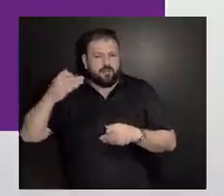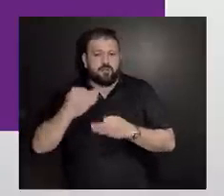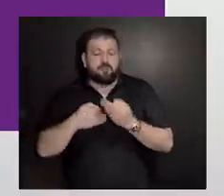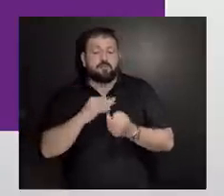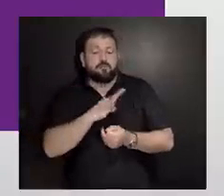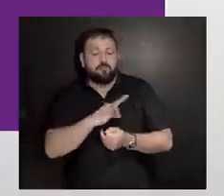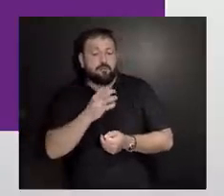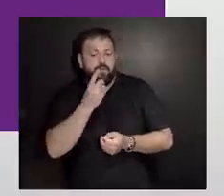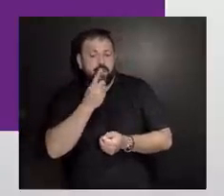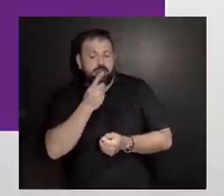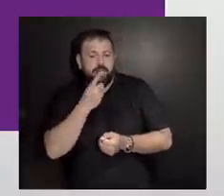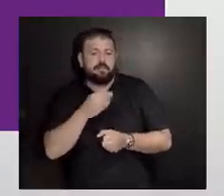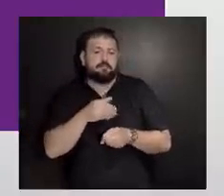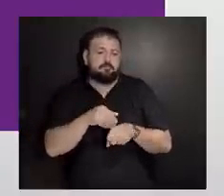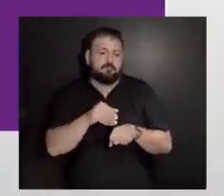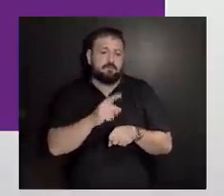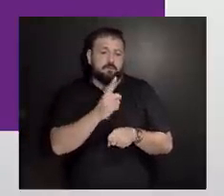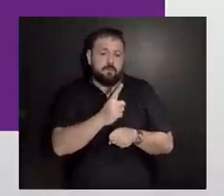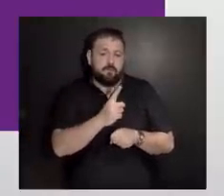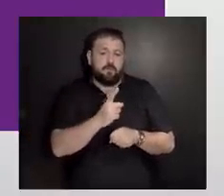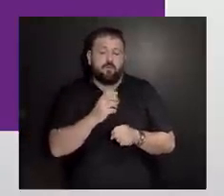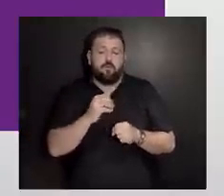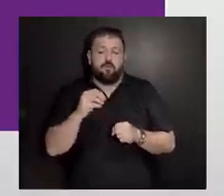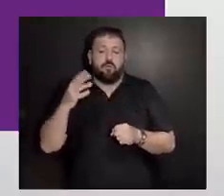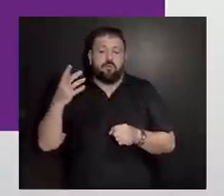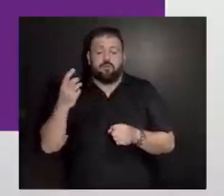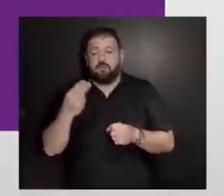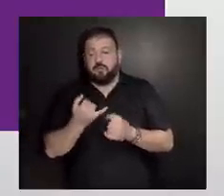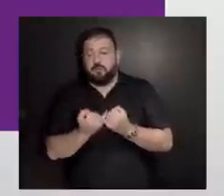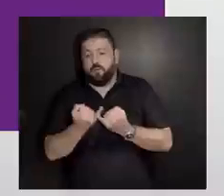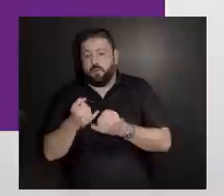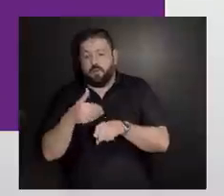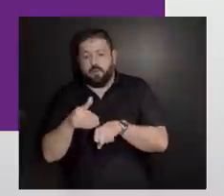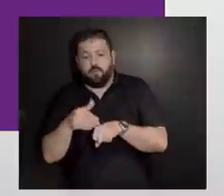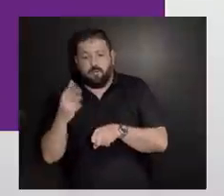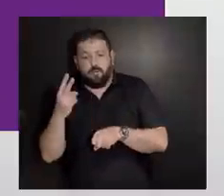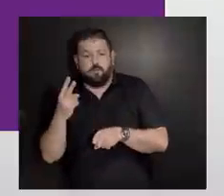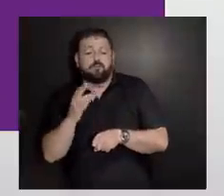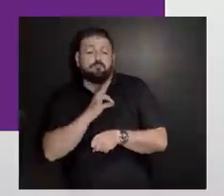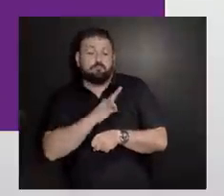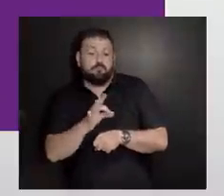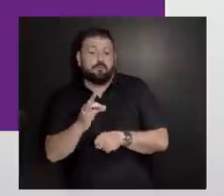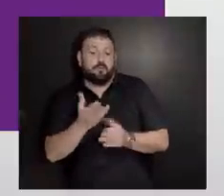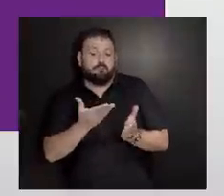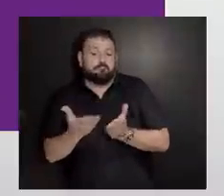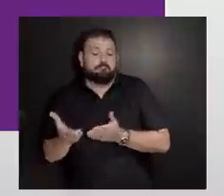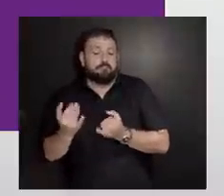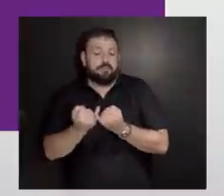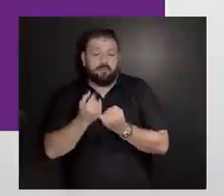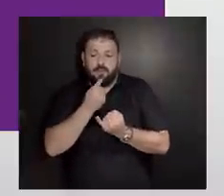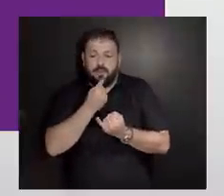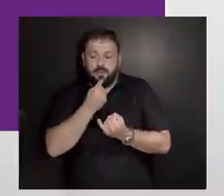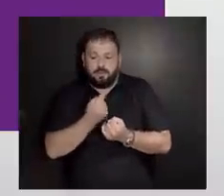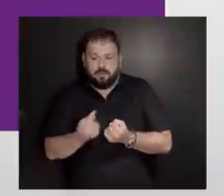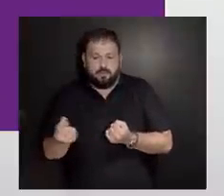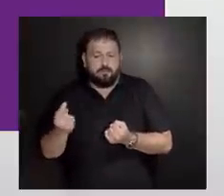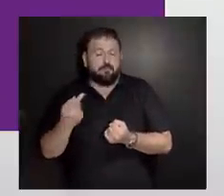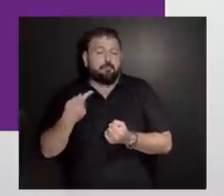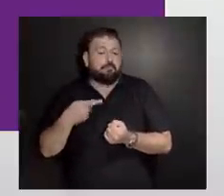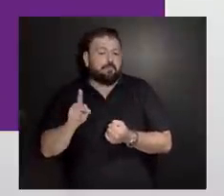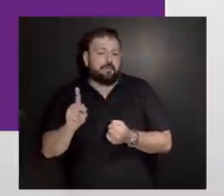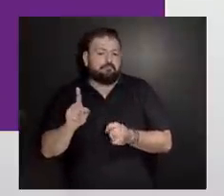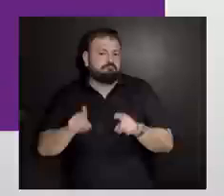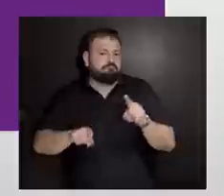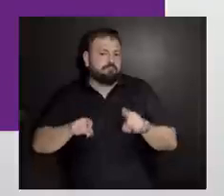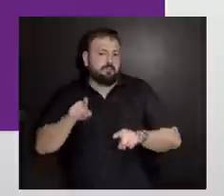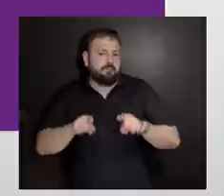diabetes tipo 1 en el adulto como de diabetes tipo 2 en el niño, pero pues ya serían por diferentes causas, ¿no? Si a lo